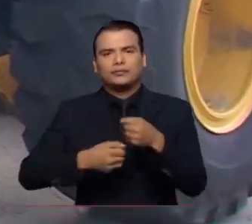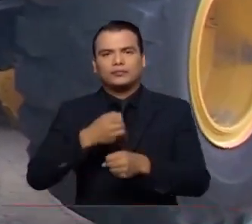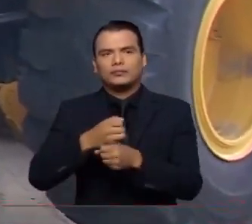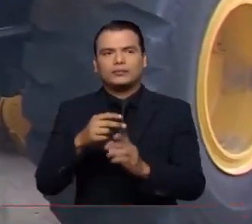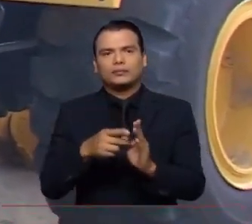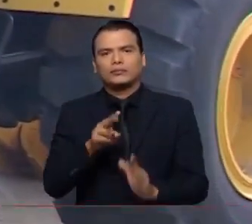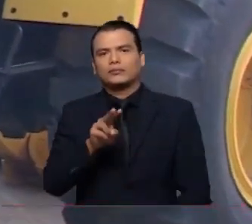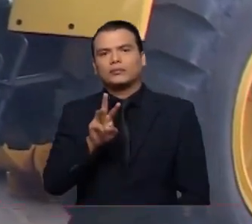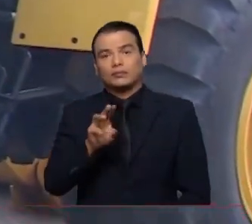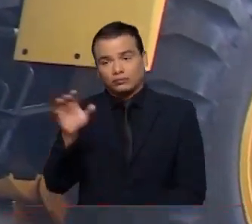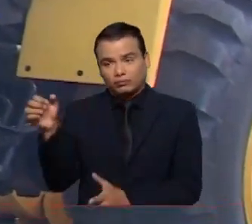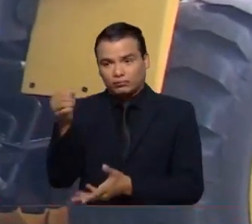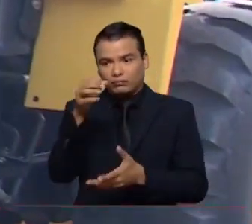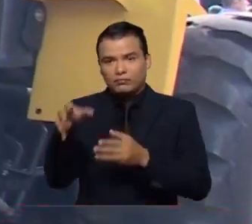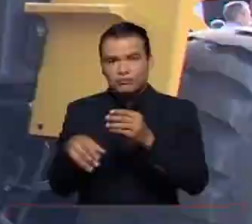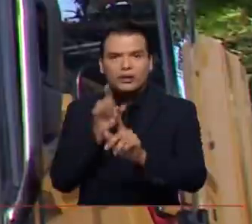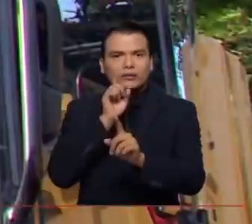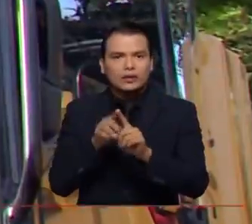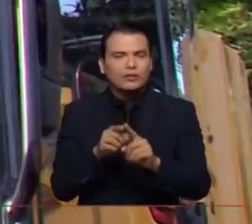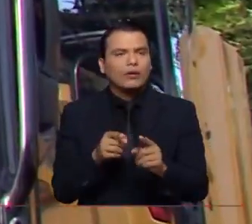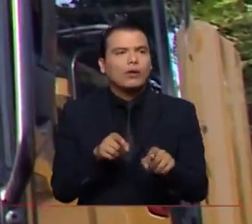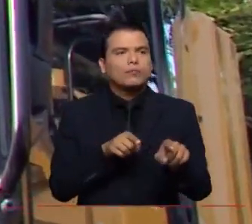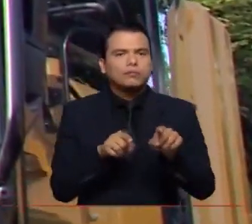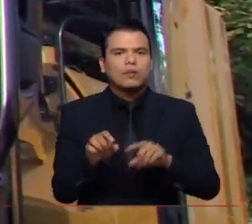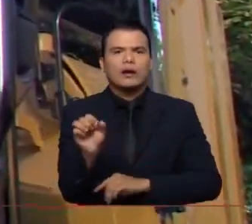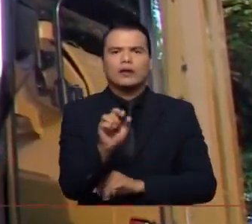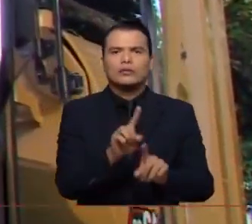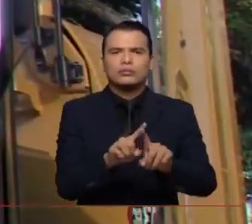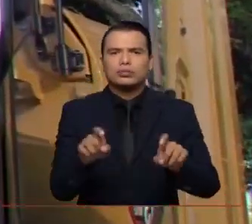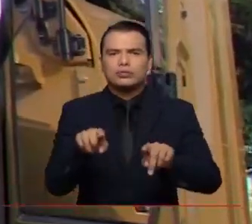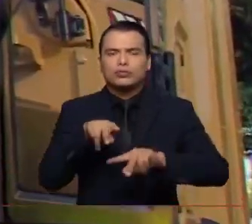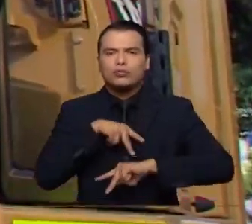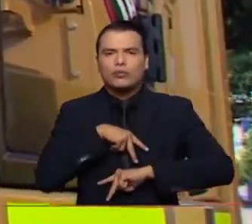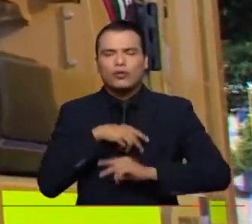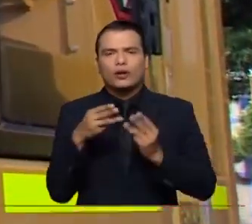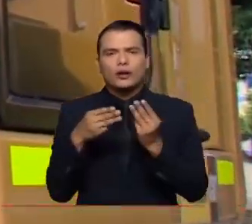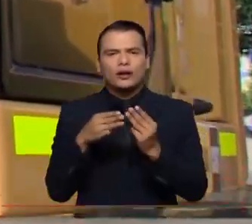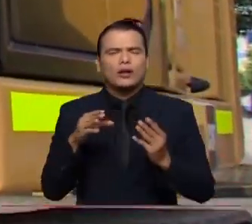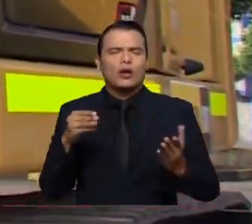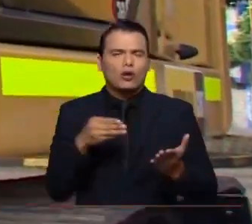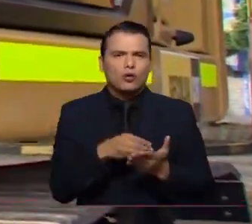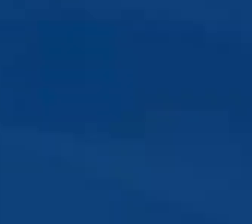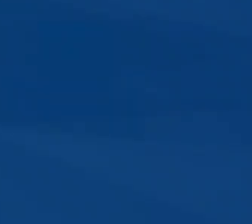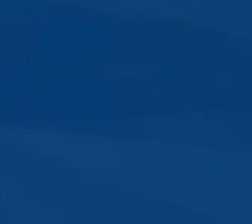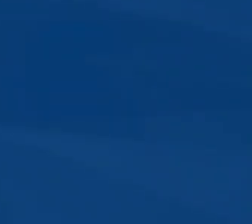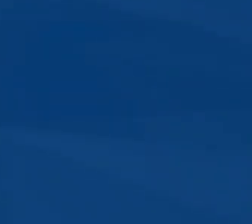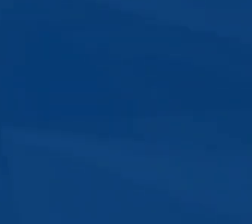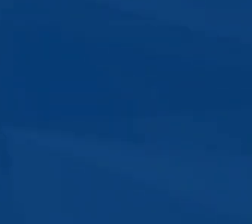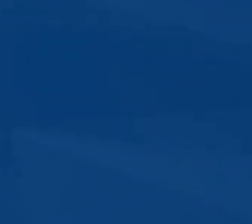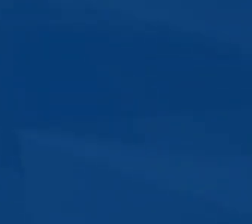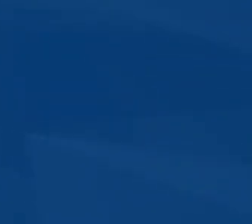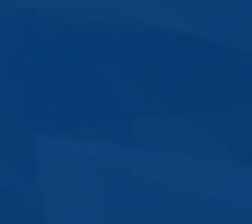destinarían recursos para mejorar el 100% de vehículos en todas las áreas de las empresas municipales de Cali.